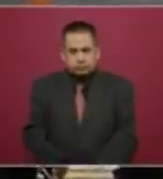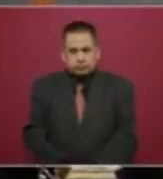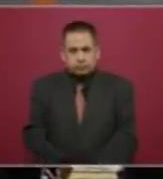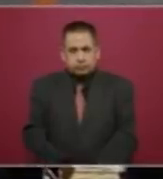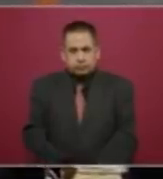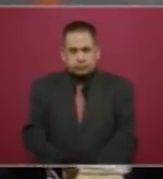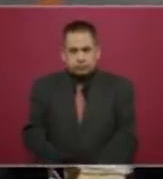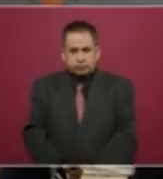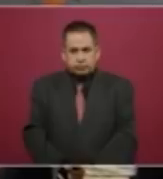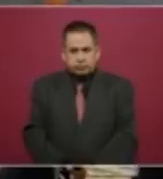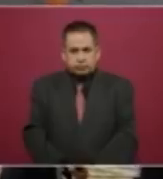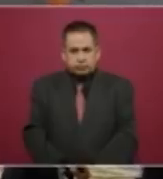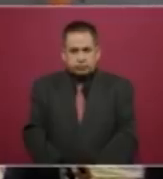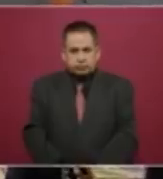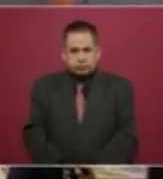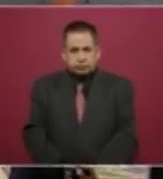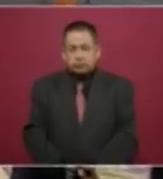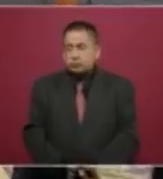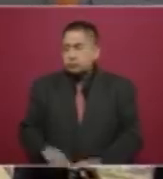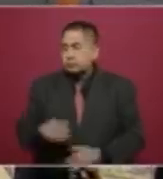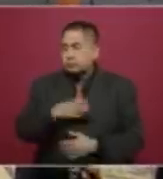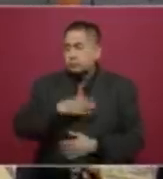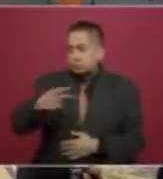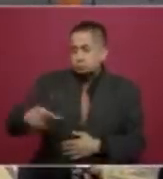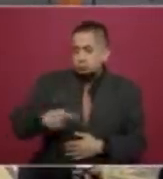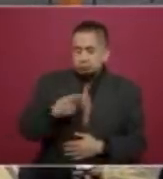Qué bien que preguntas, porque